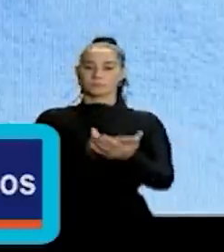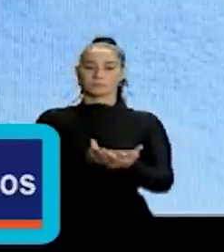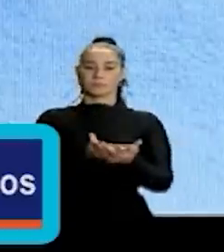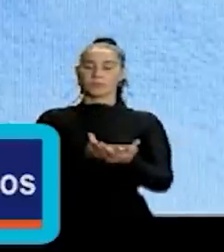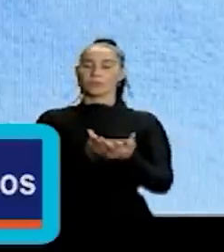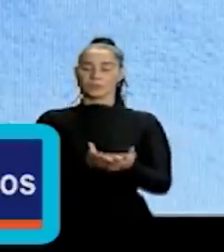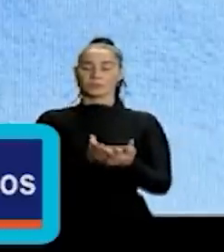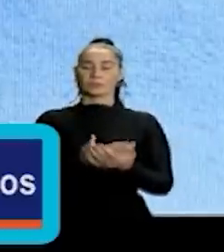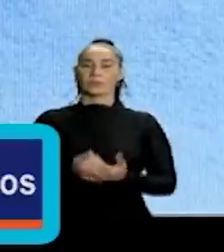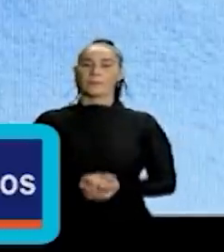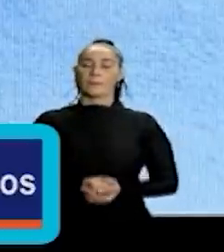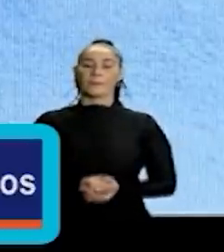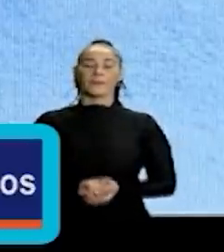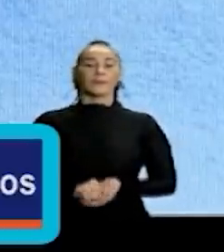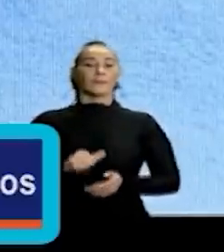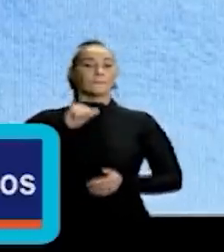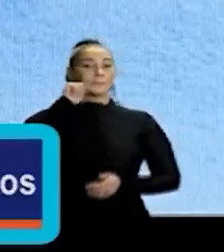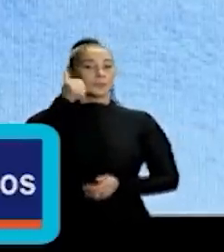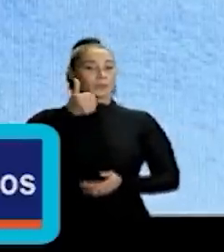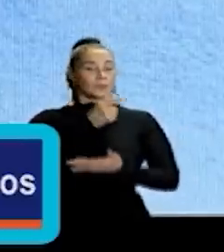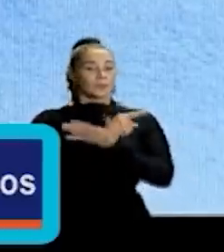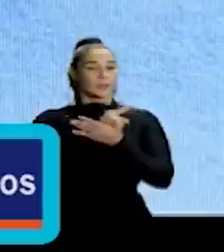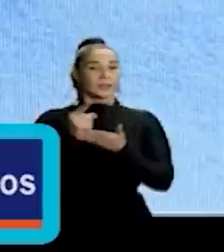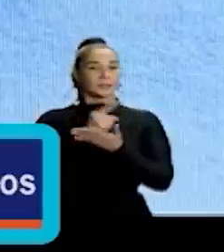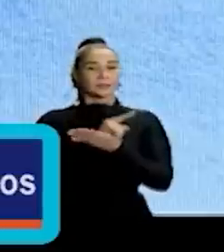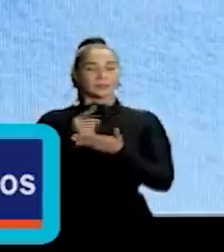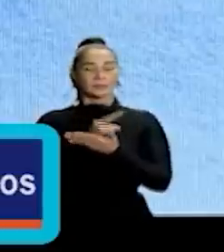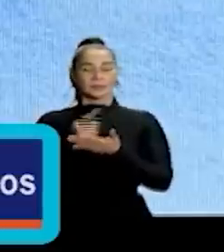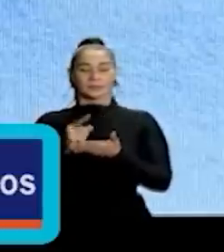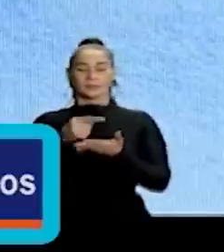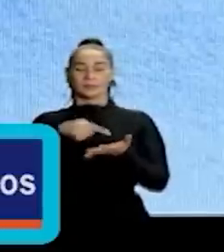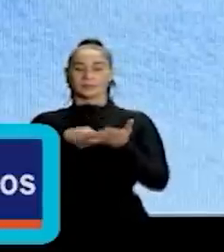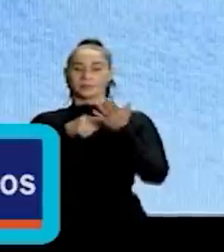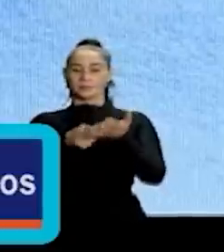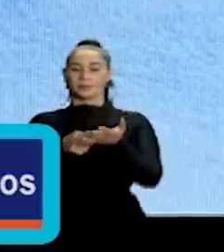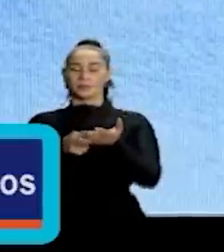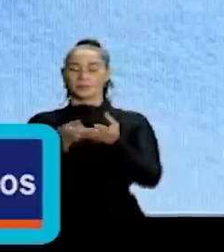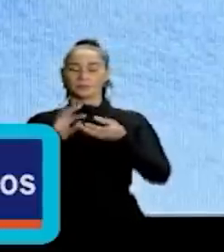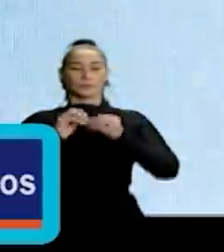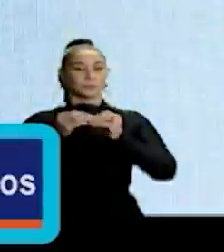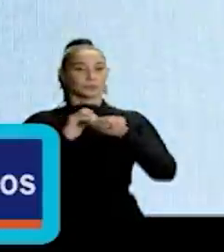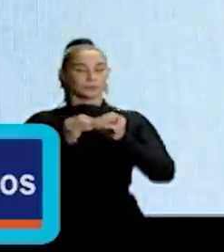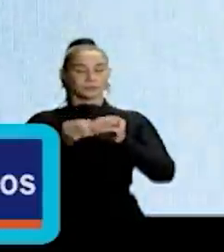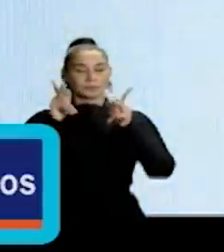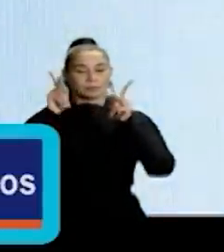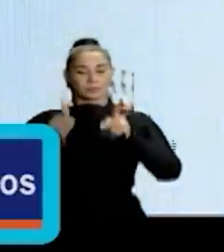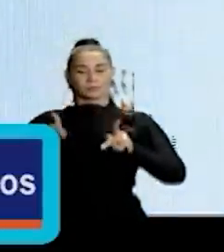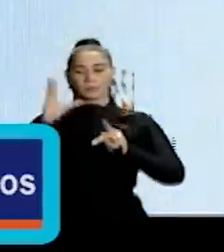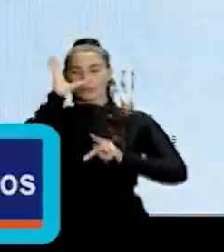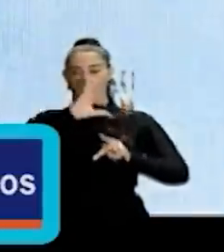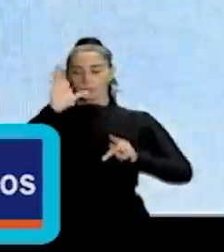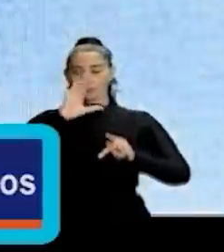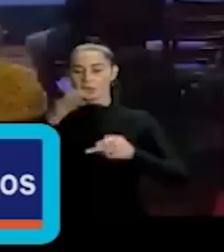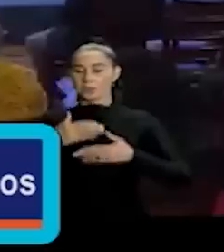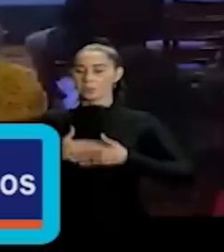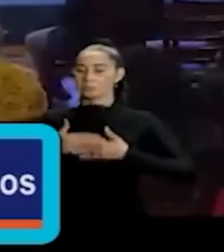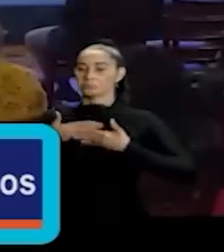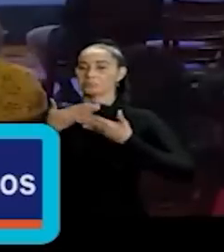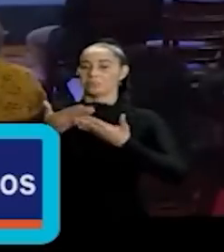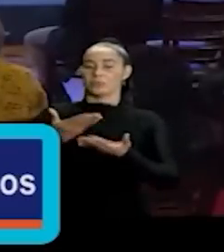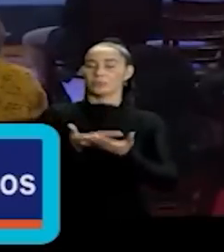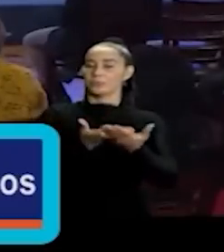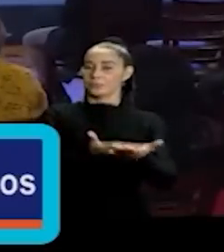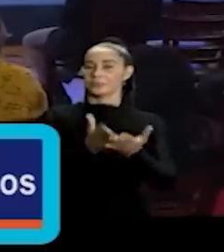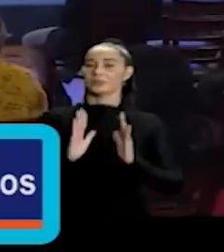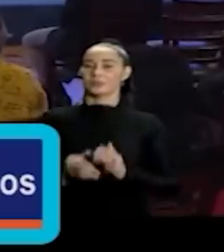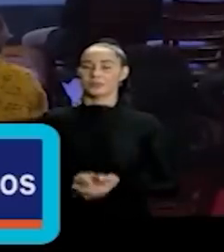Pero así mismo estamos, cada semana tenemos un récord de personas buscadas que se están